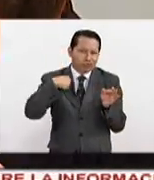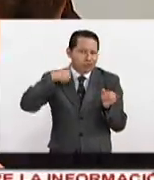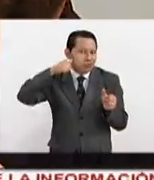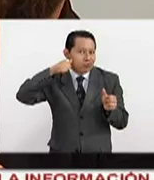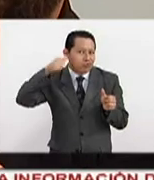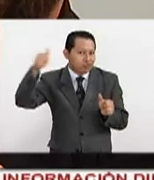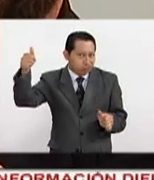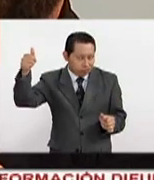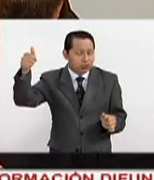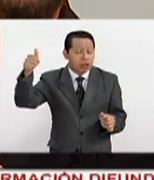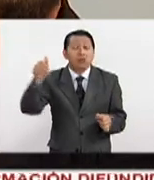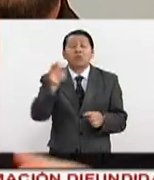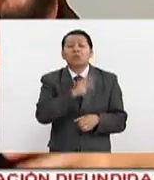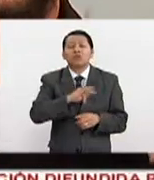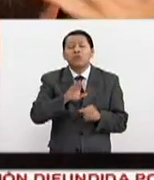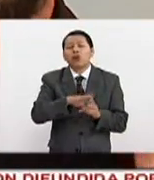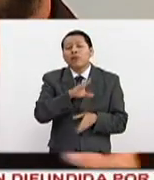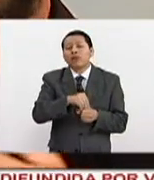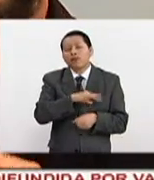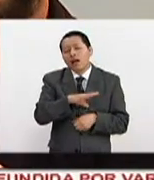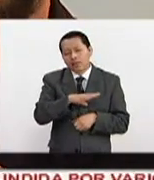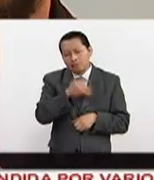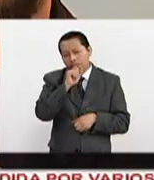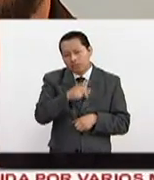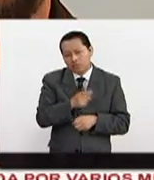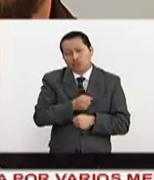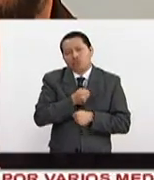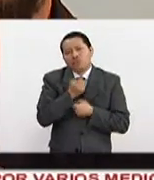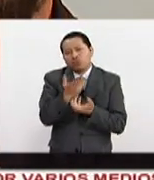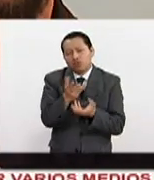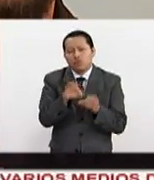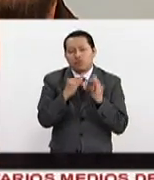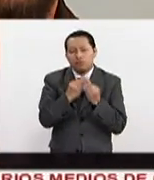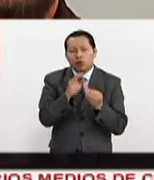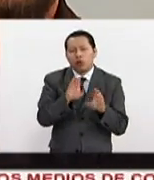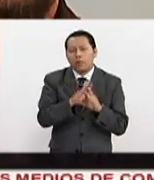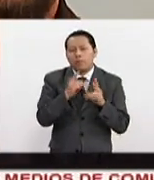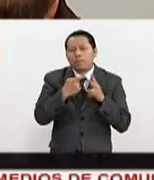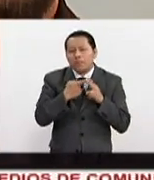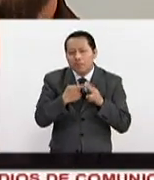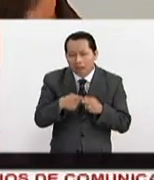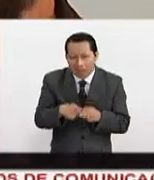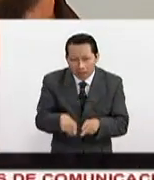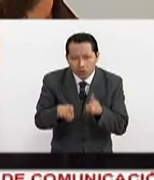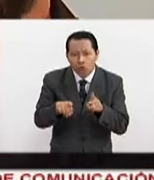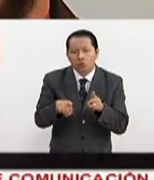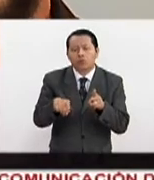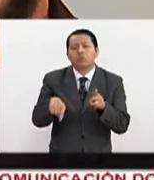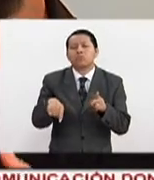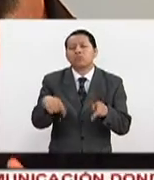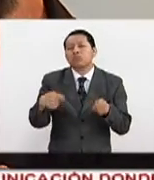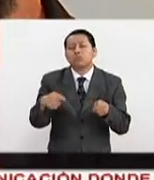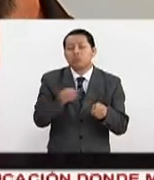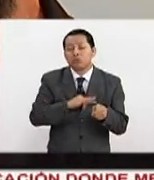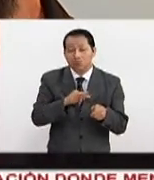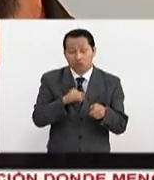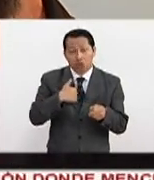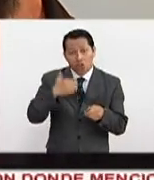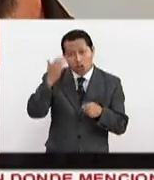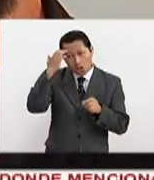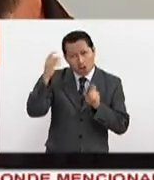como inquietud de conocimiento y de expresar de alguna forma, cuando empiezo con la batería, conozco por azares del destino a Alex